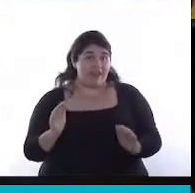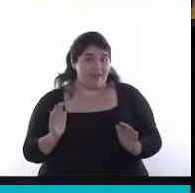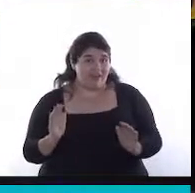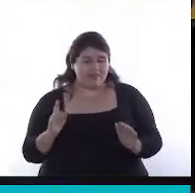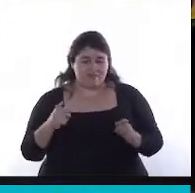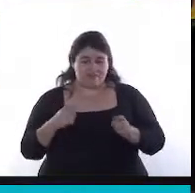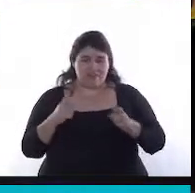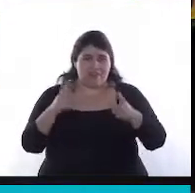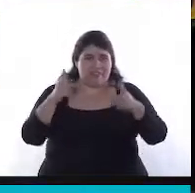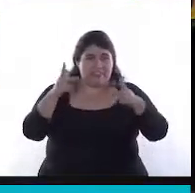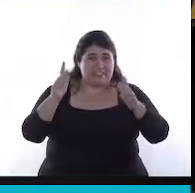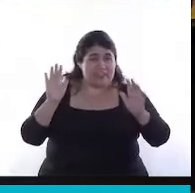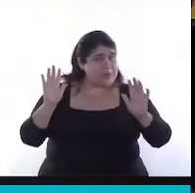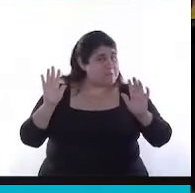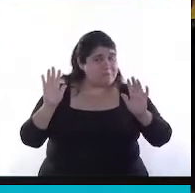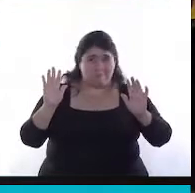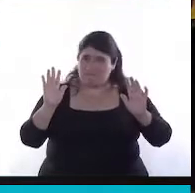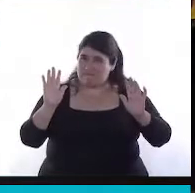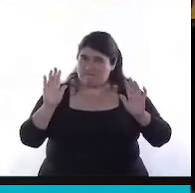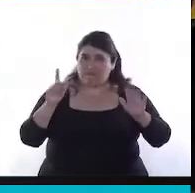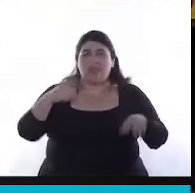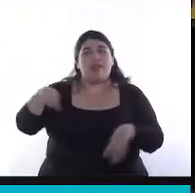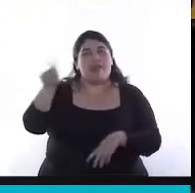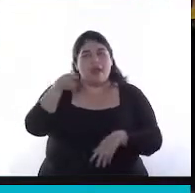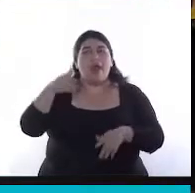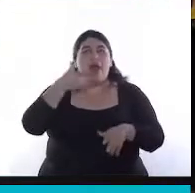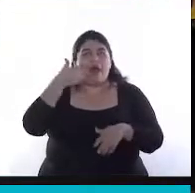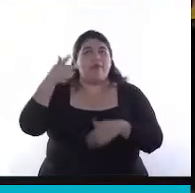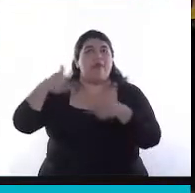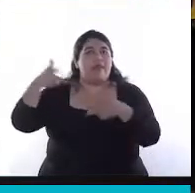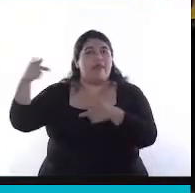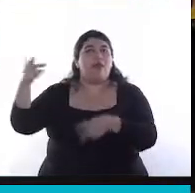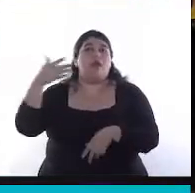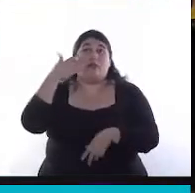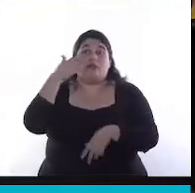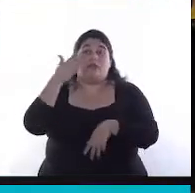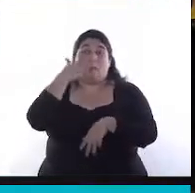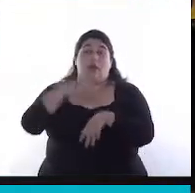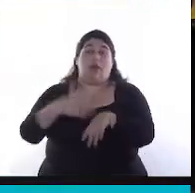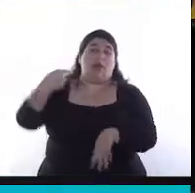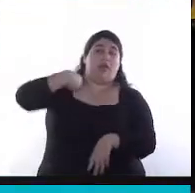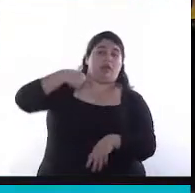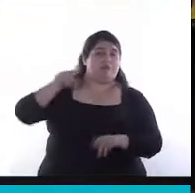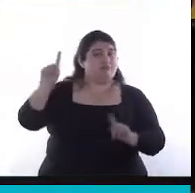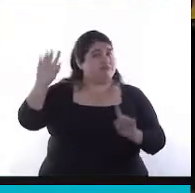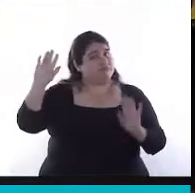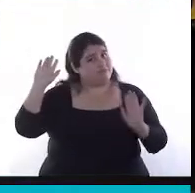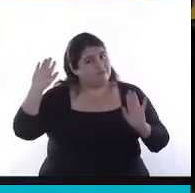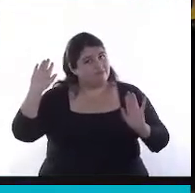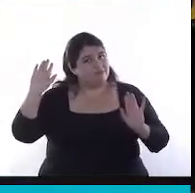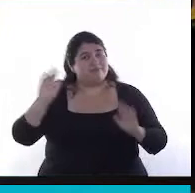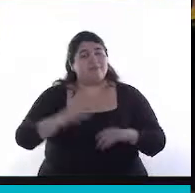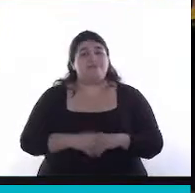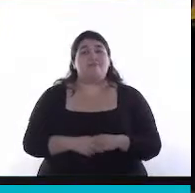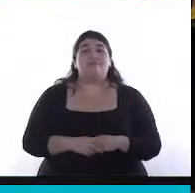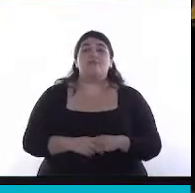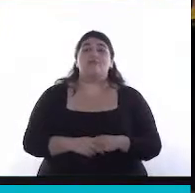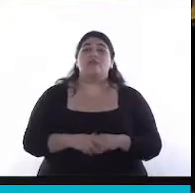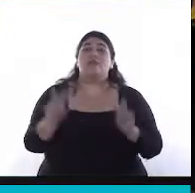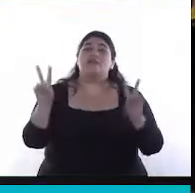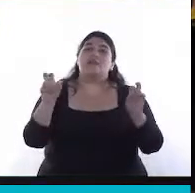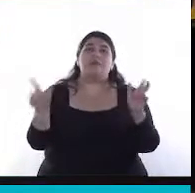alusión porque se han dicho muchas más para él y no ha sido yo sí hablando de la fifa